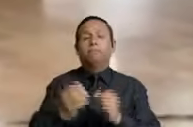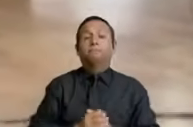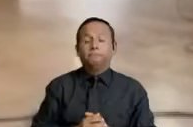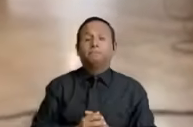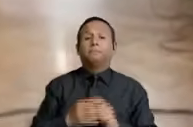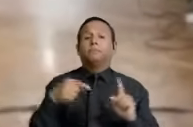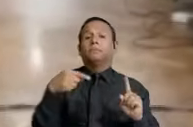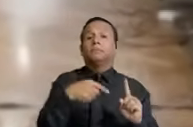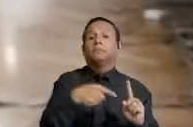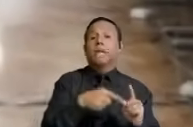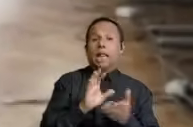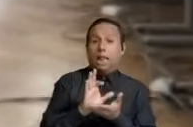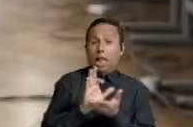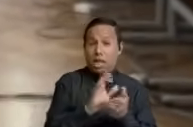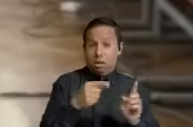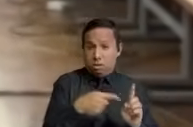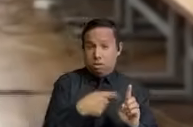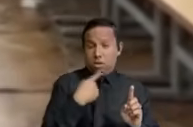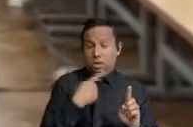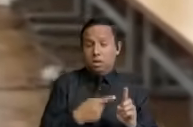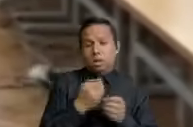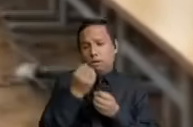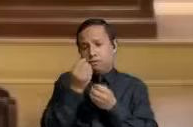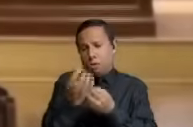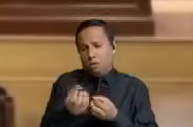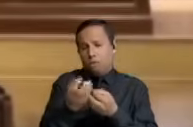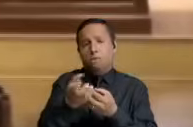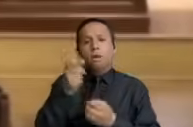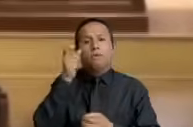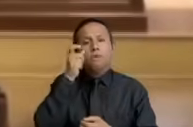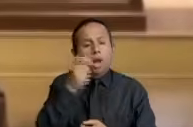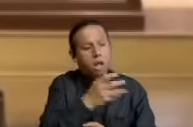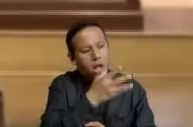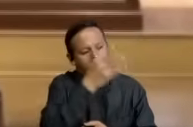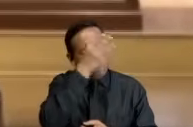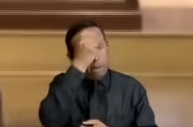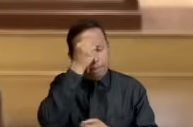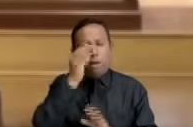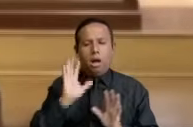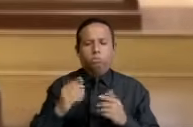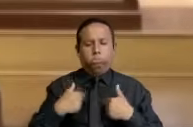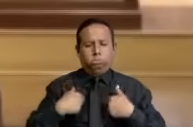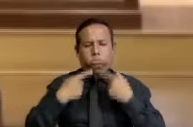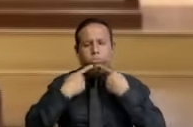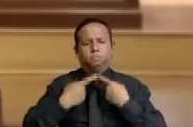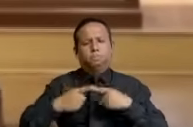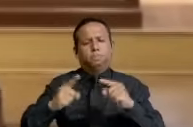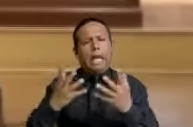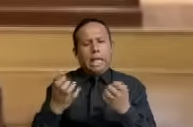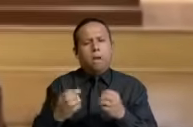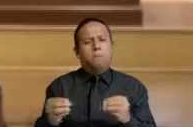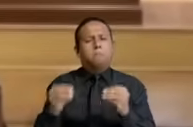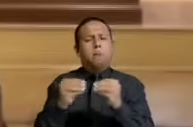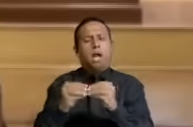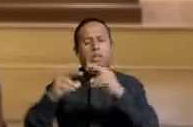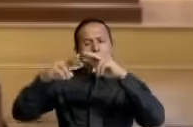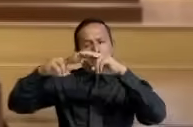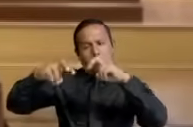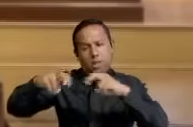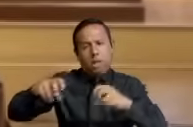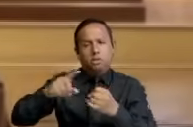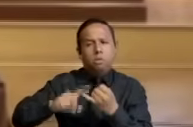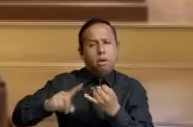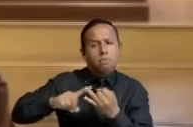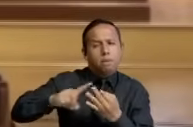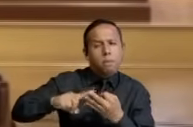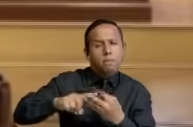esta audiencia por el testigo protegido la fiscalía anunció que abrirá Las investigaciones correspondientes por el posible cometimiento de delitos de